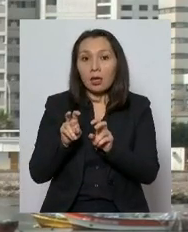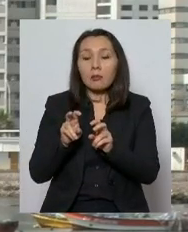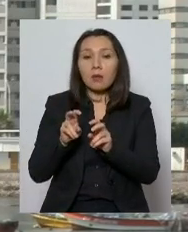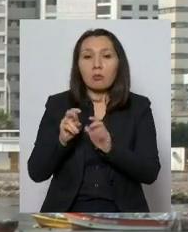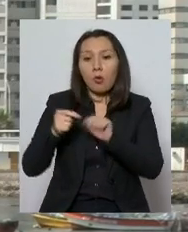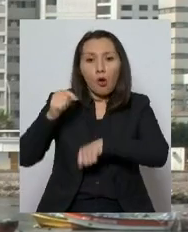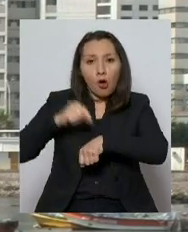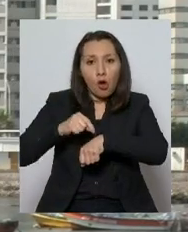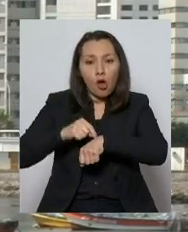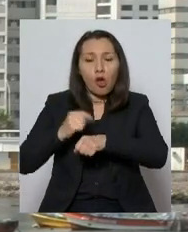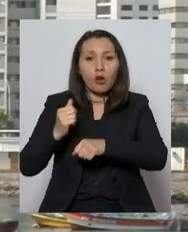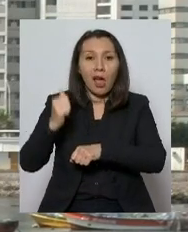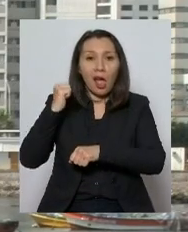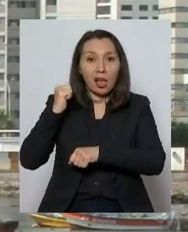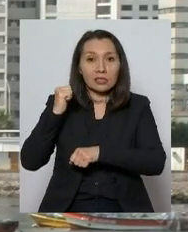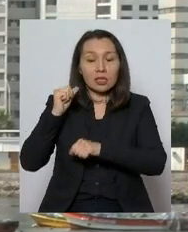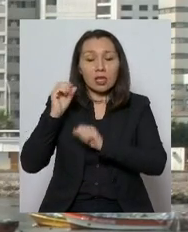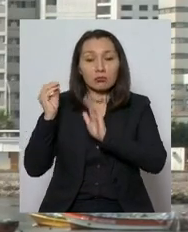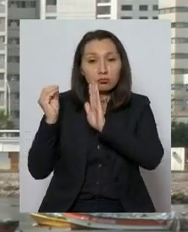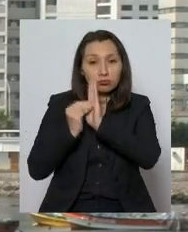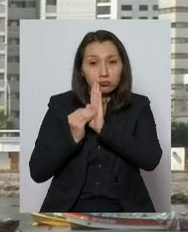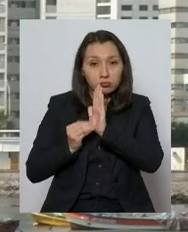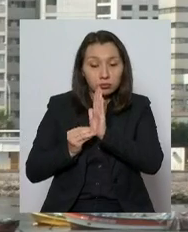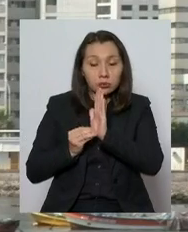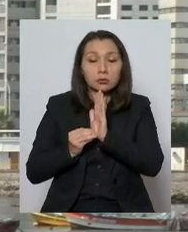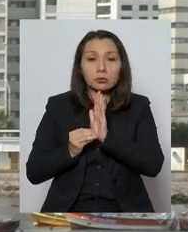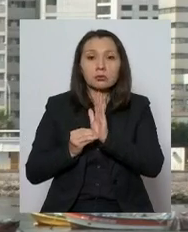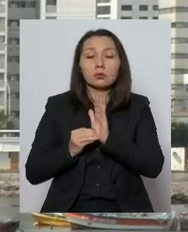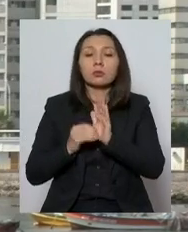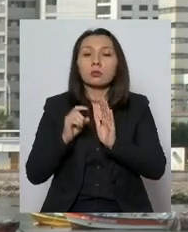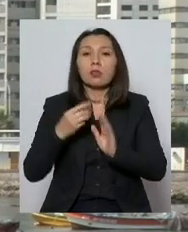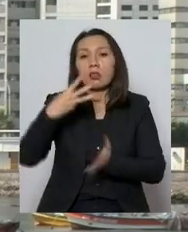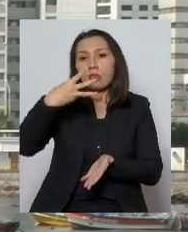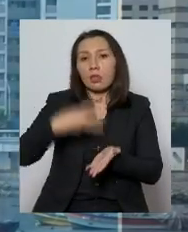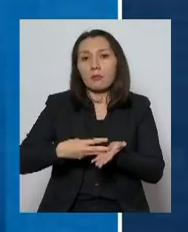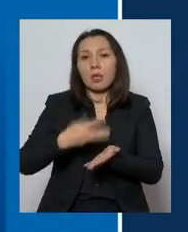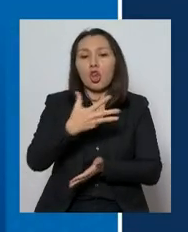corte realizado en el día de ayer, es que se han registrado